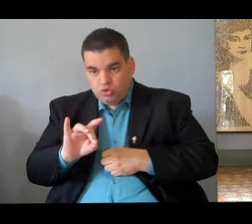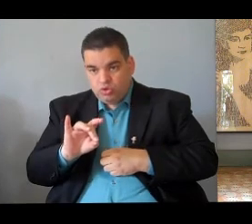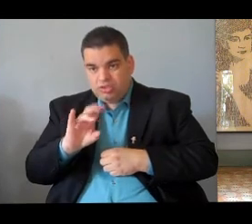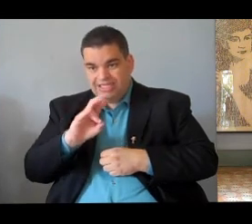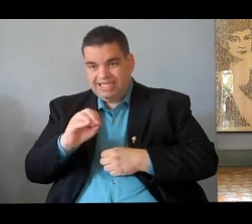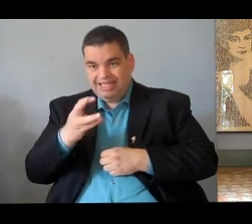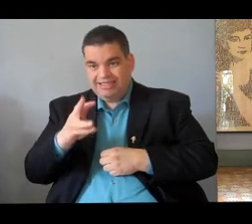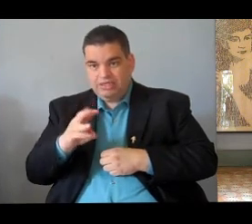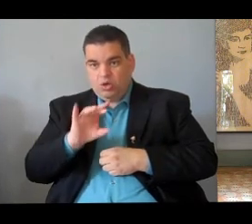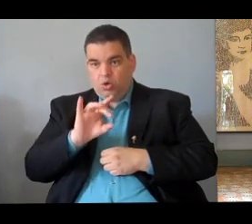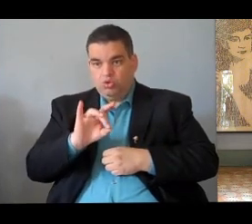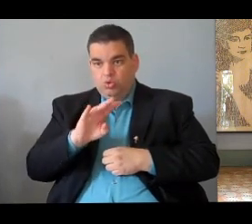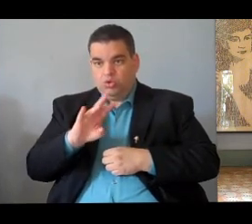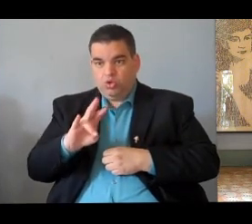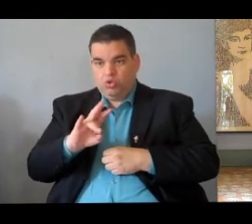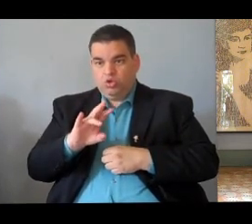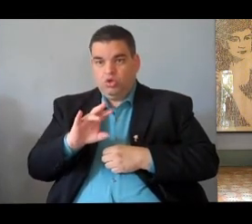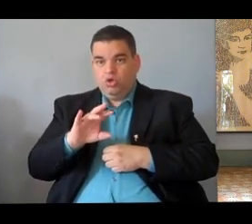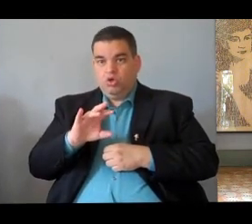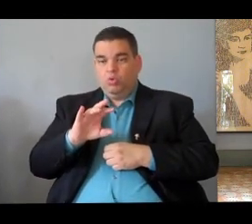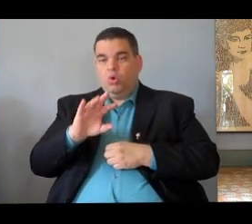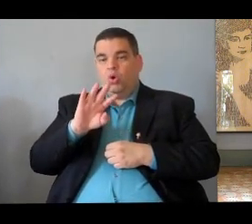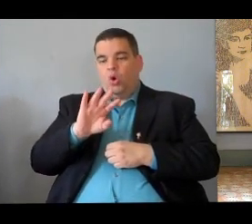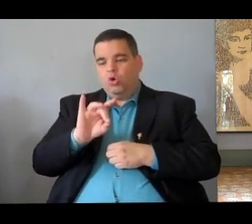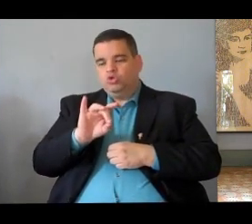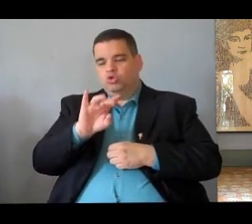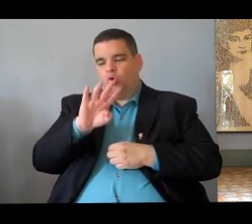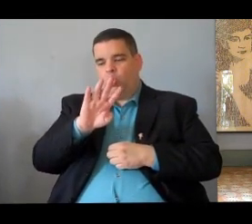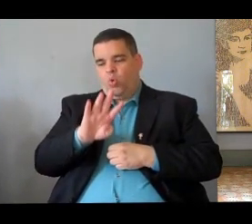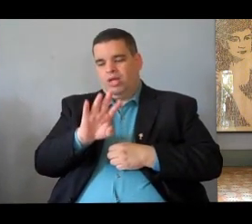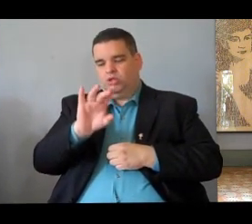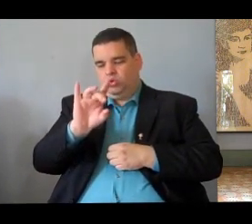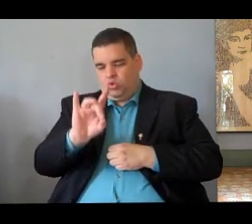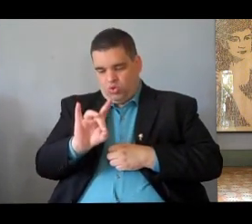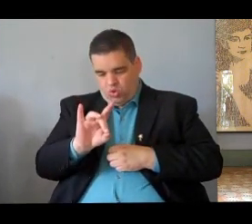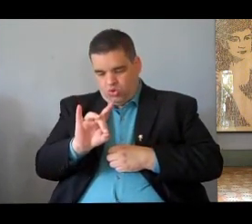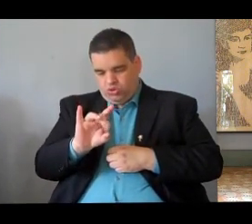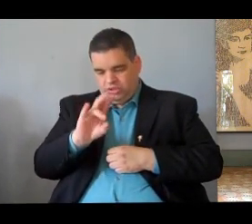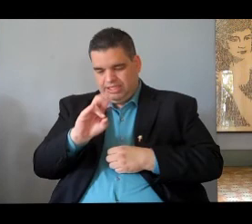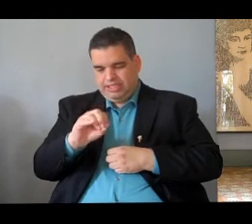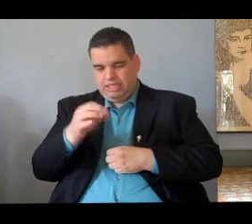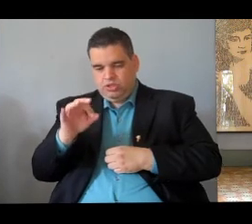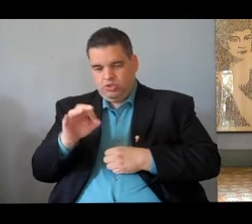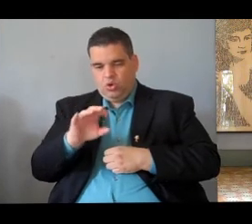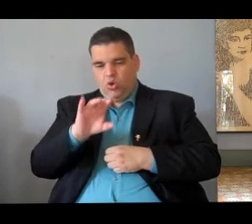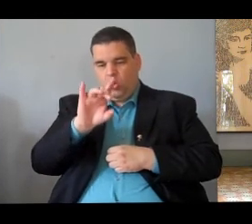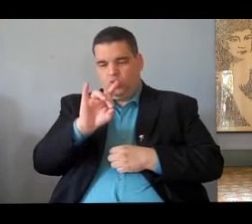787-848-7016 o al 848-7018. Vamos a repetir. Esos números,